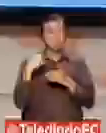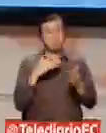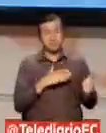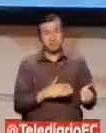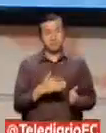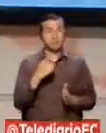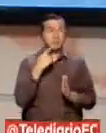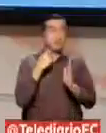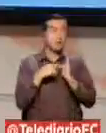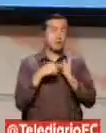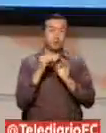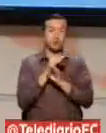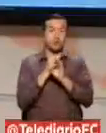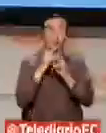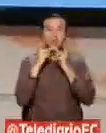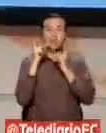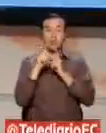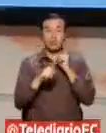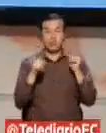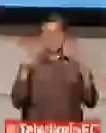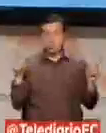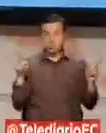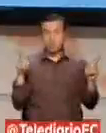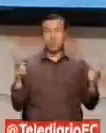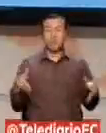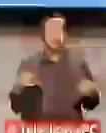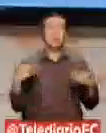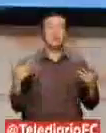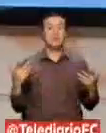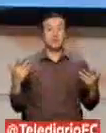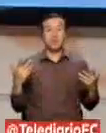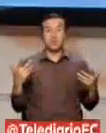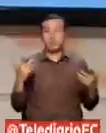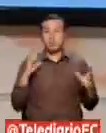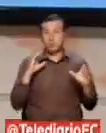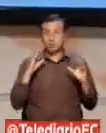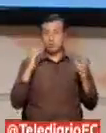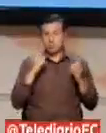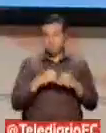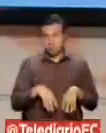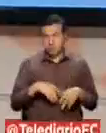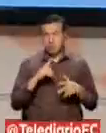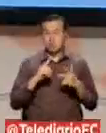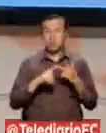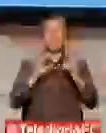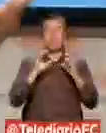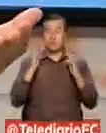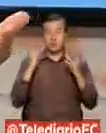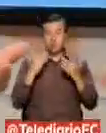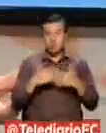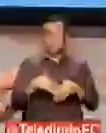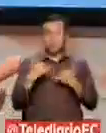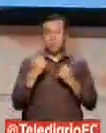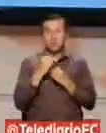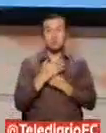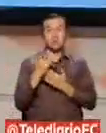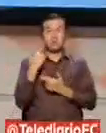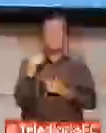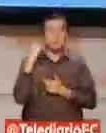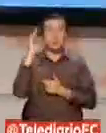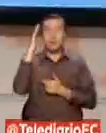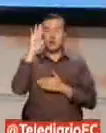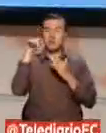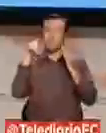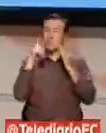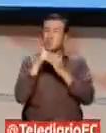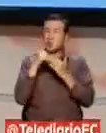como funcionarios públicos tuvieron la posibilidad de perder documentación, de cambiar documentación y en este momento nadie es responsable.